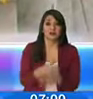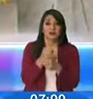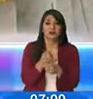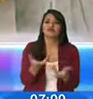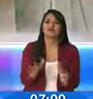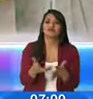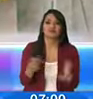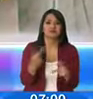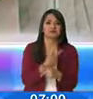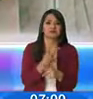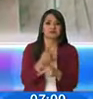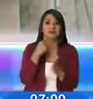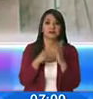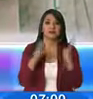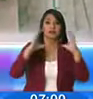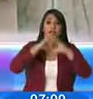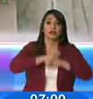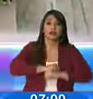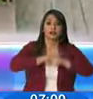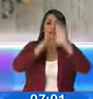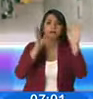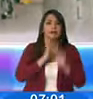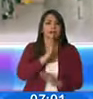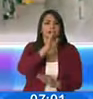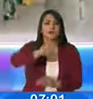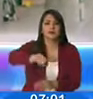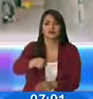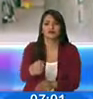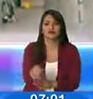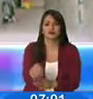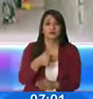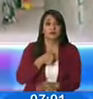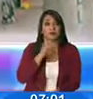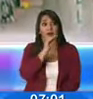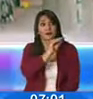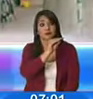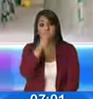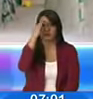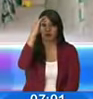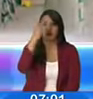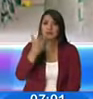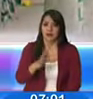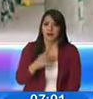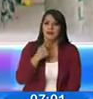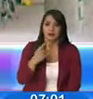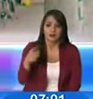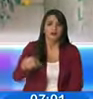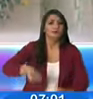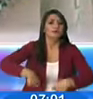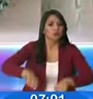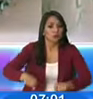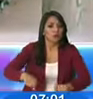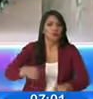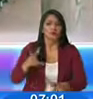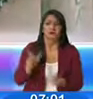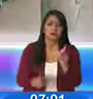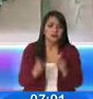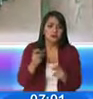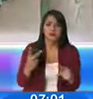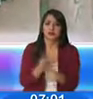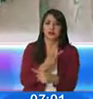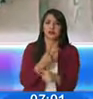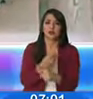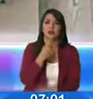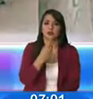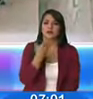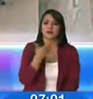peligrosísimo en horas de la noche, en el día tenemos que estar con llave. Se habló con la policía y se le habló sobre el tema de inseguridad. Manifestaron que iban